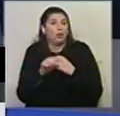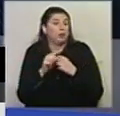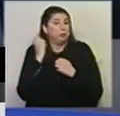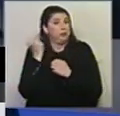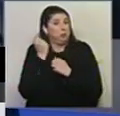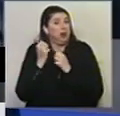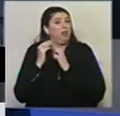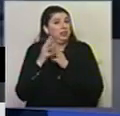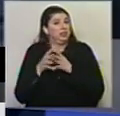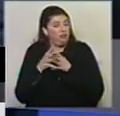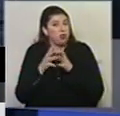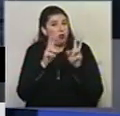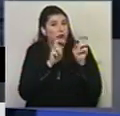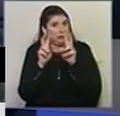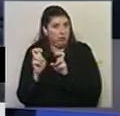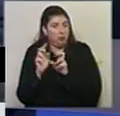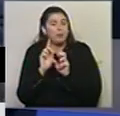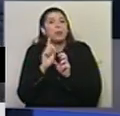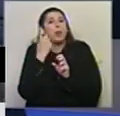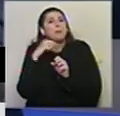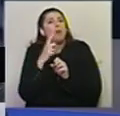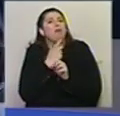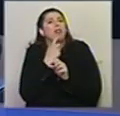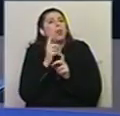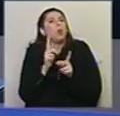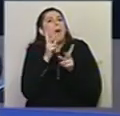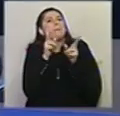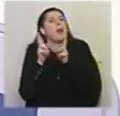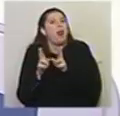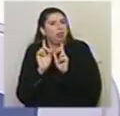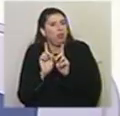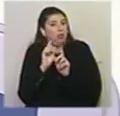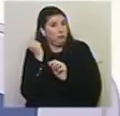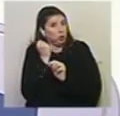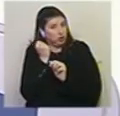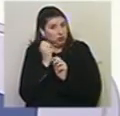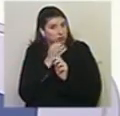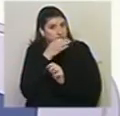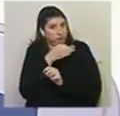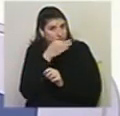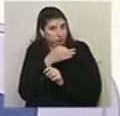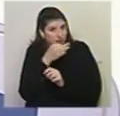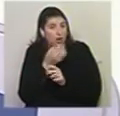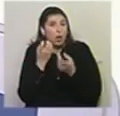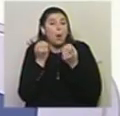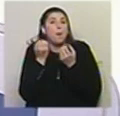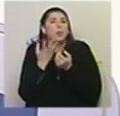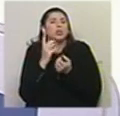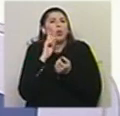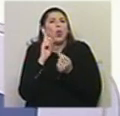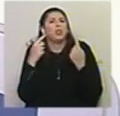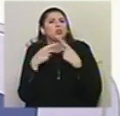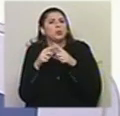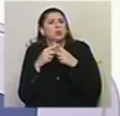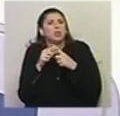pero omite una parte que me parece importante que la empecemos a mencionar. Uh-huh. Porque si no terminamos discutiendo judicialización, terminamos